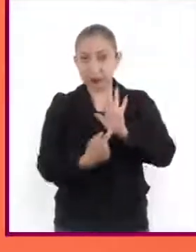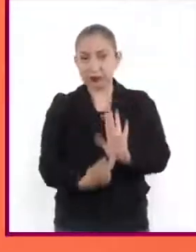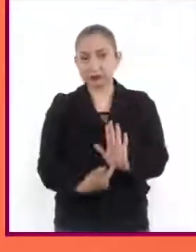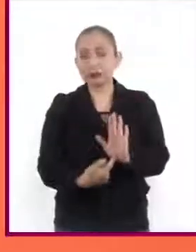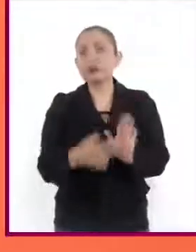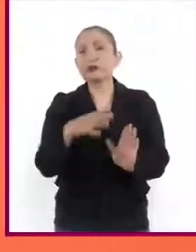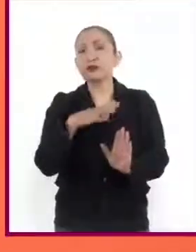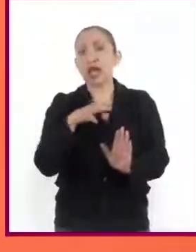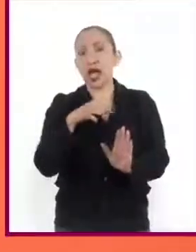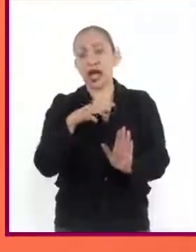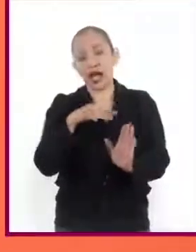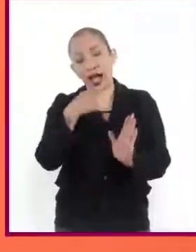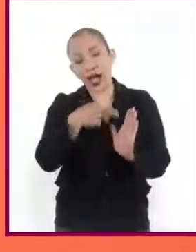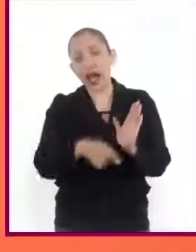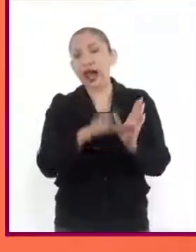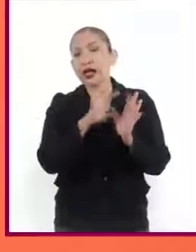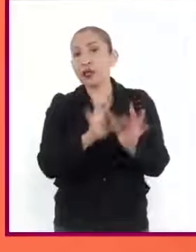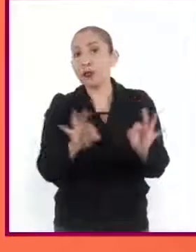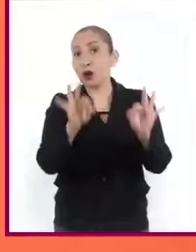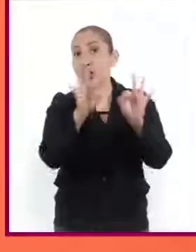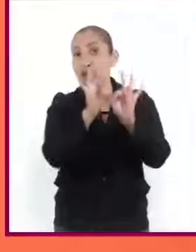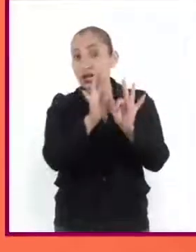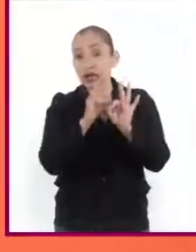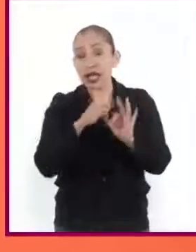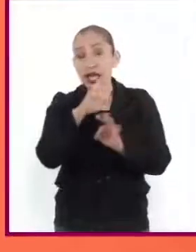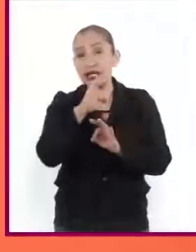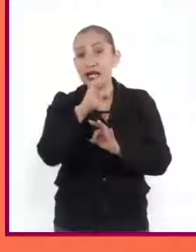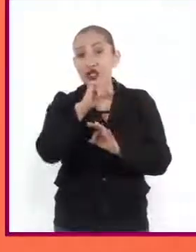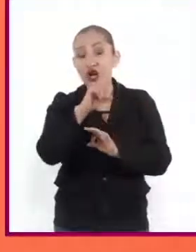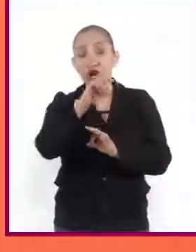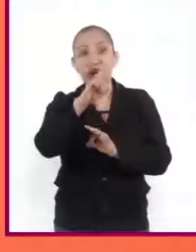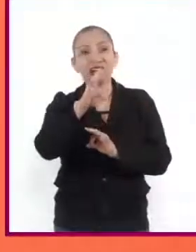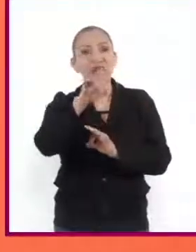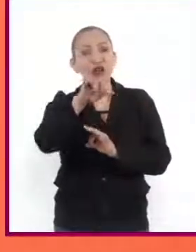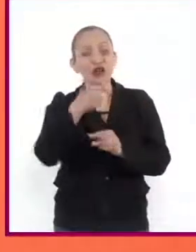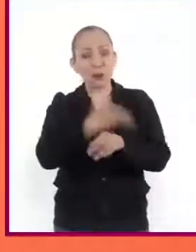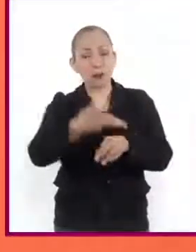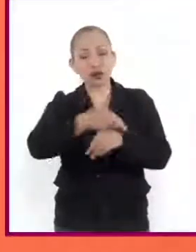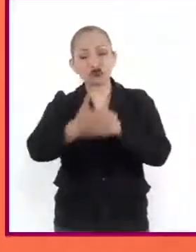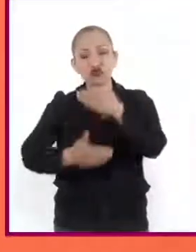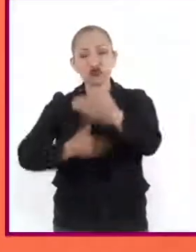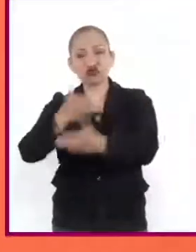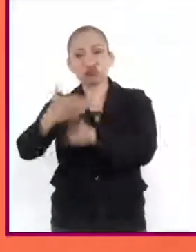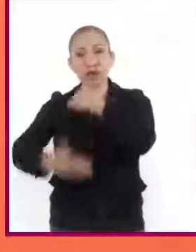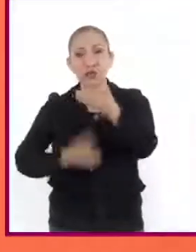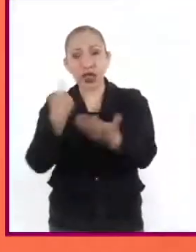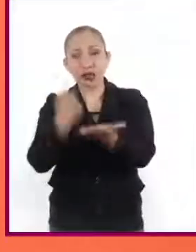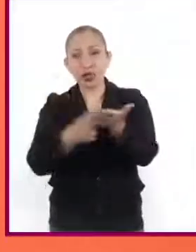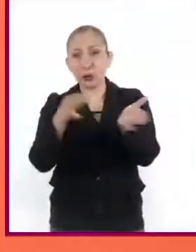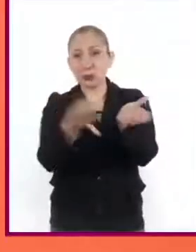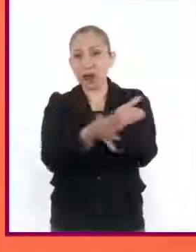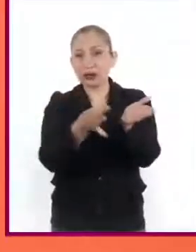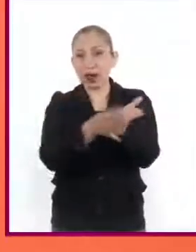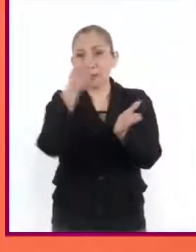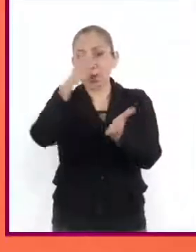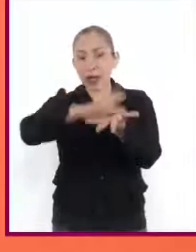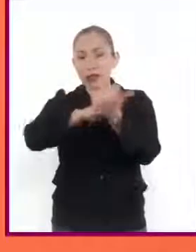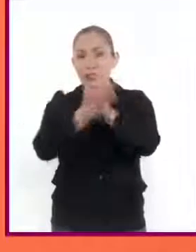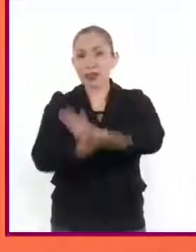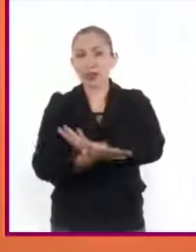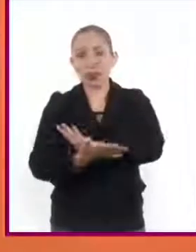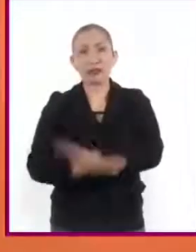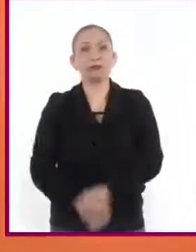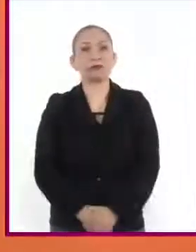continuación, se presenta la importancia de las reacciones redox en los procesos siderúrgicos para la obtención de